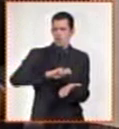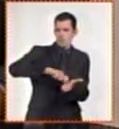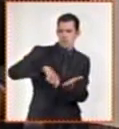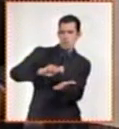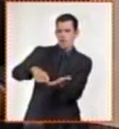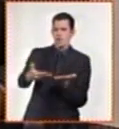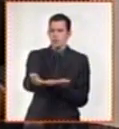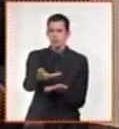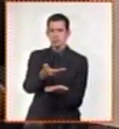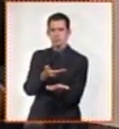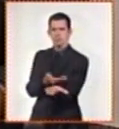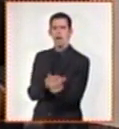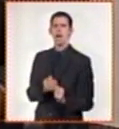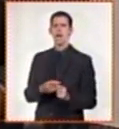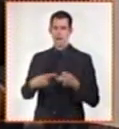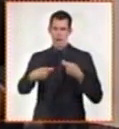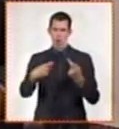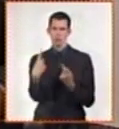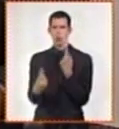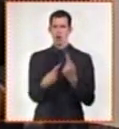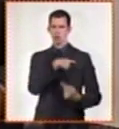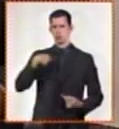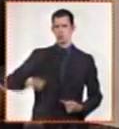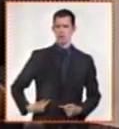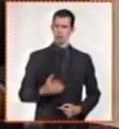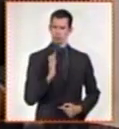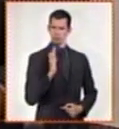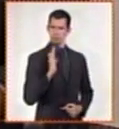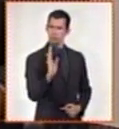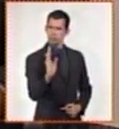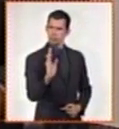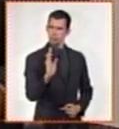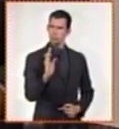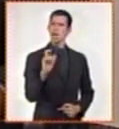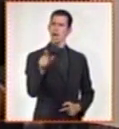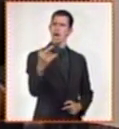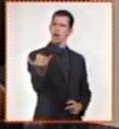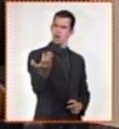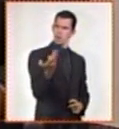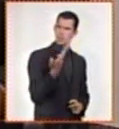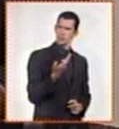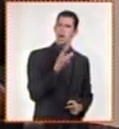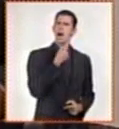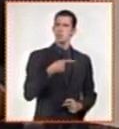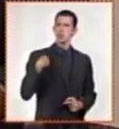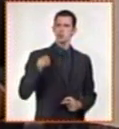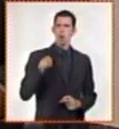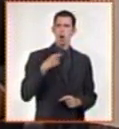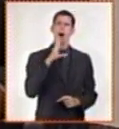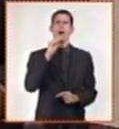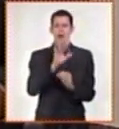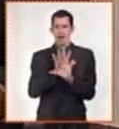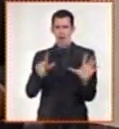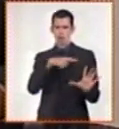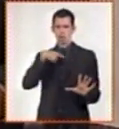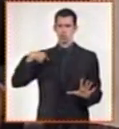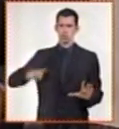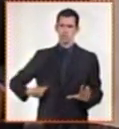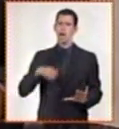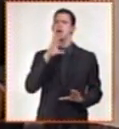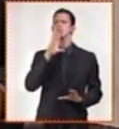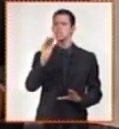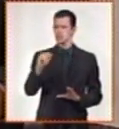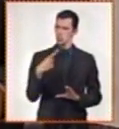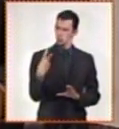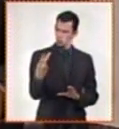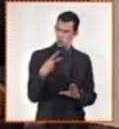ni reemplaza por otros, ni será afectada para los demás. No importa cómo cambie